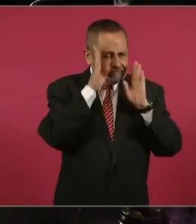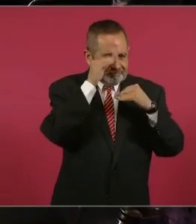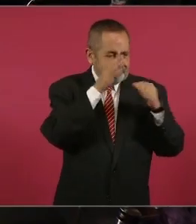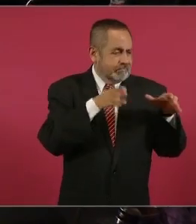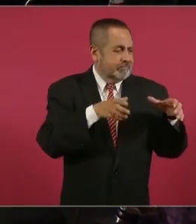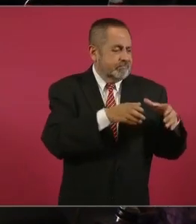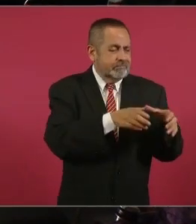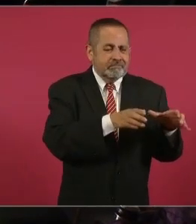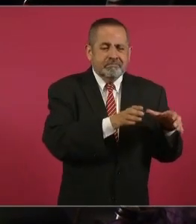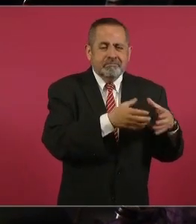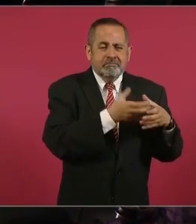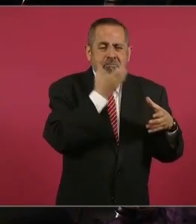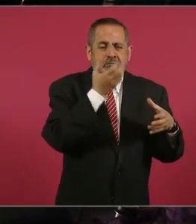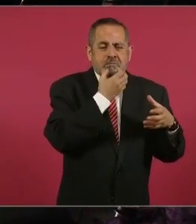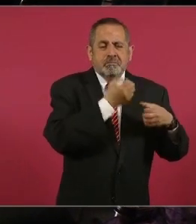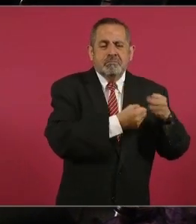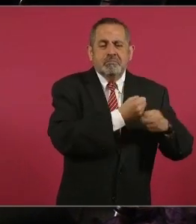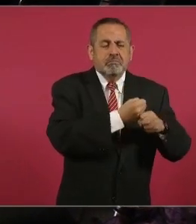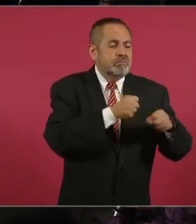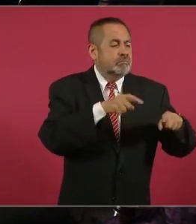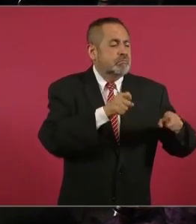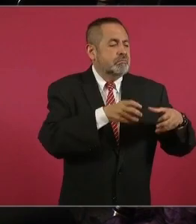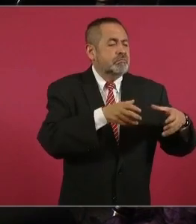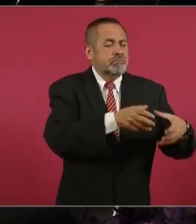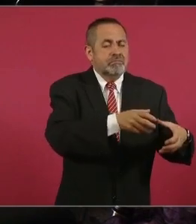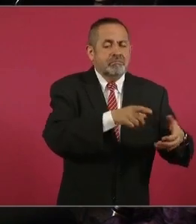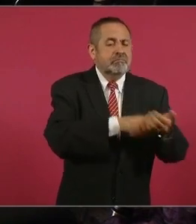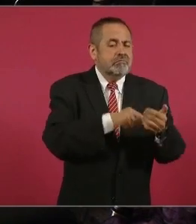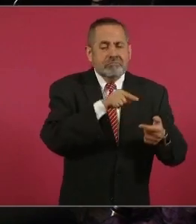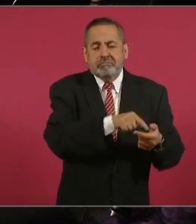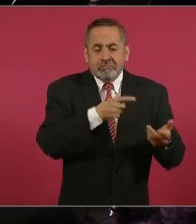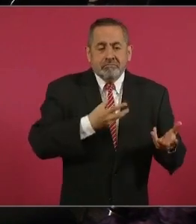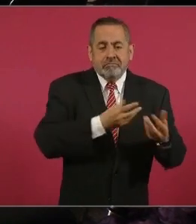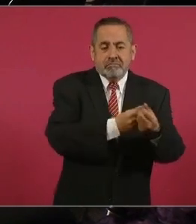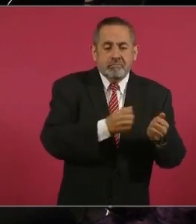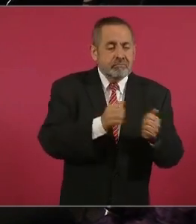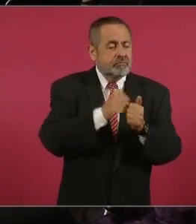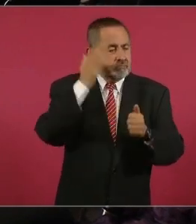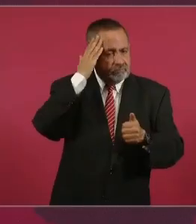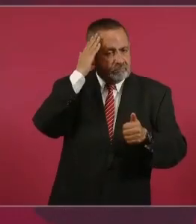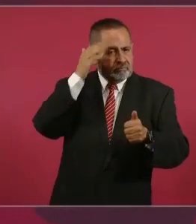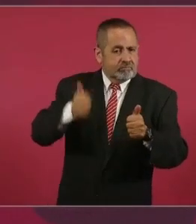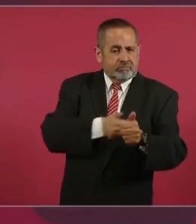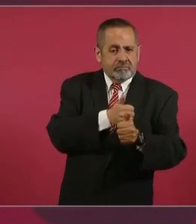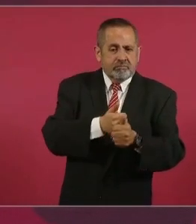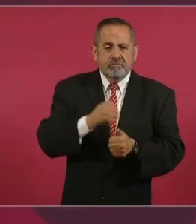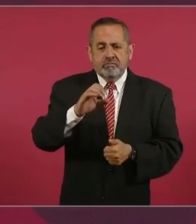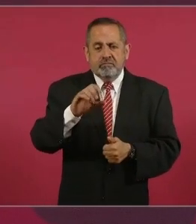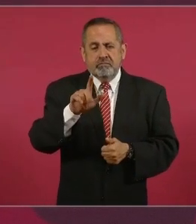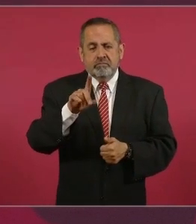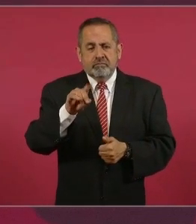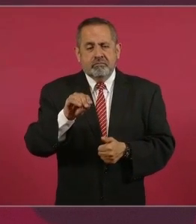del agrupamiento conservador que dirige Claudio X González